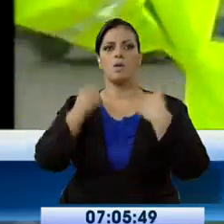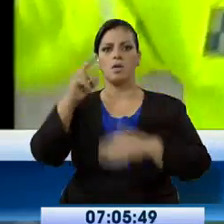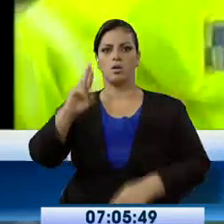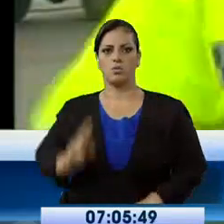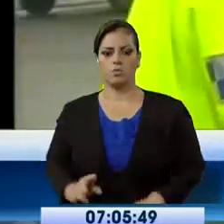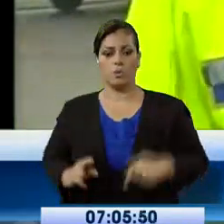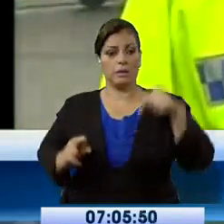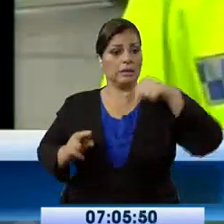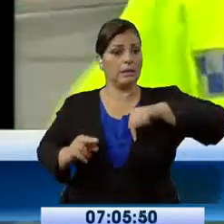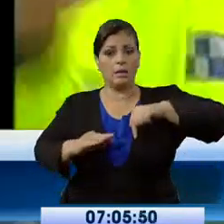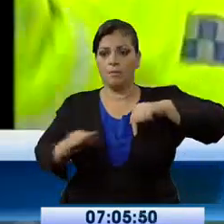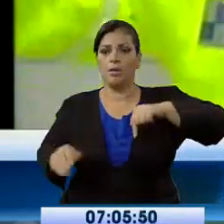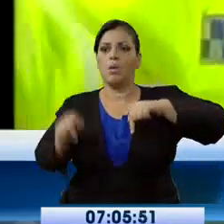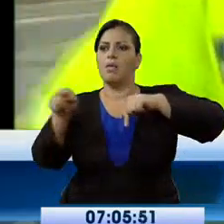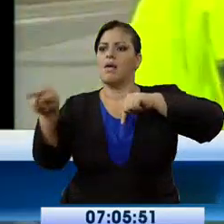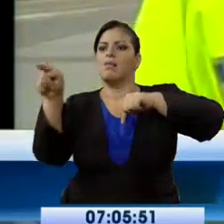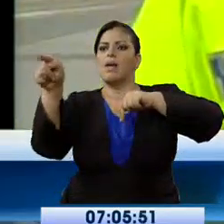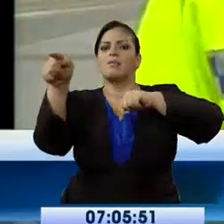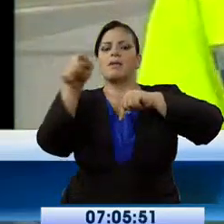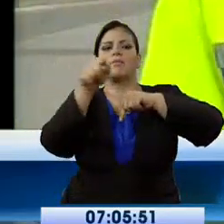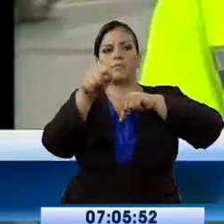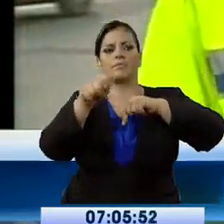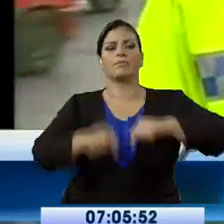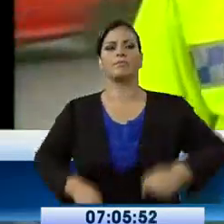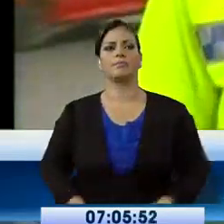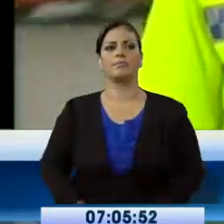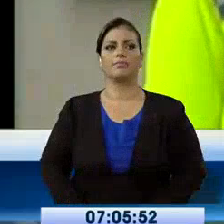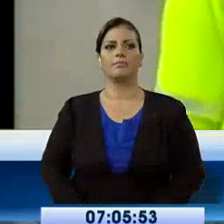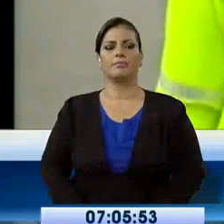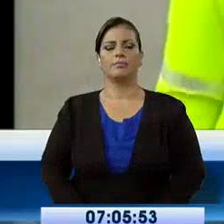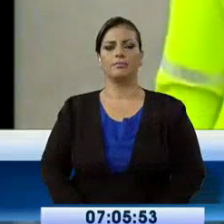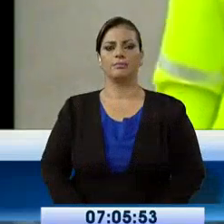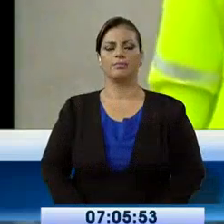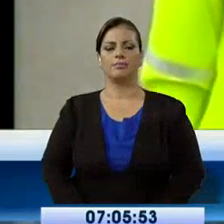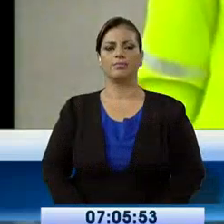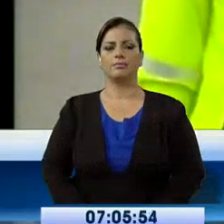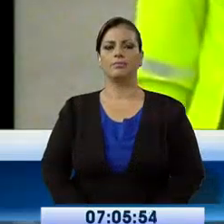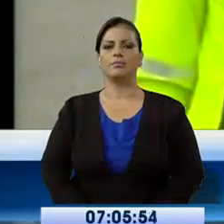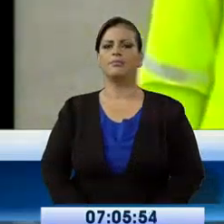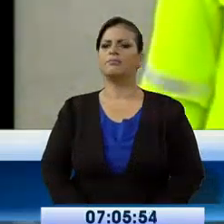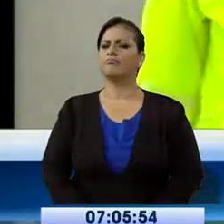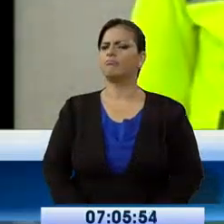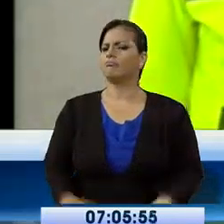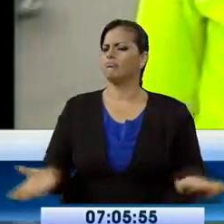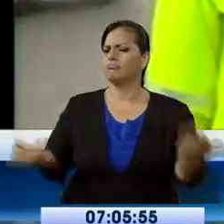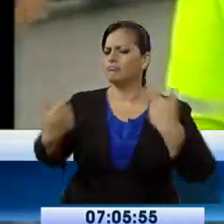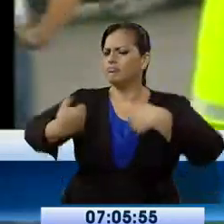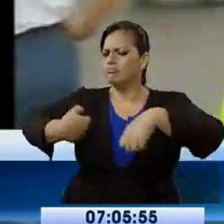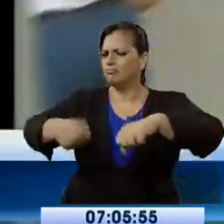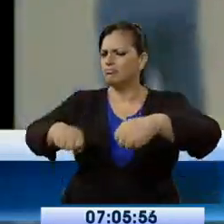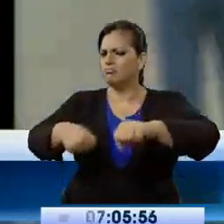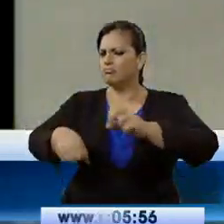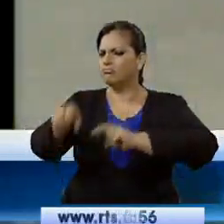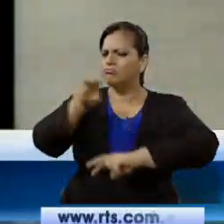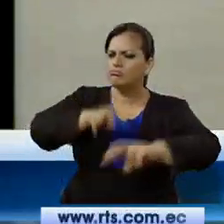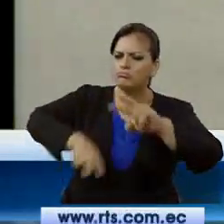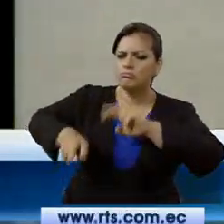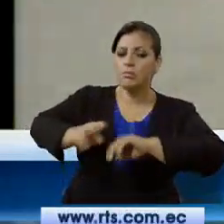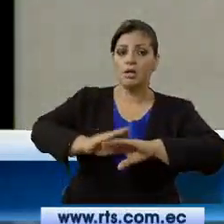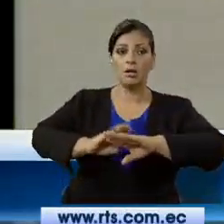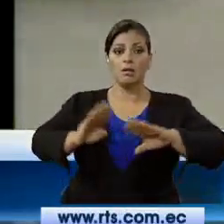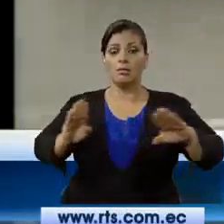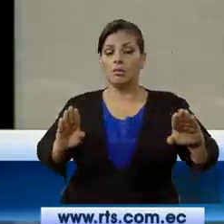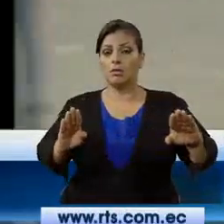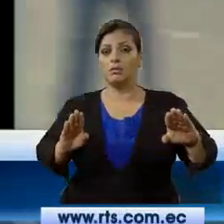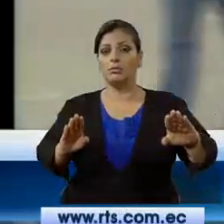a ingresar también más al sur. ¿El operativo está enfocado únicamente hacia las motocicletas o también a los vehículos? Solamente a